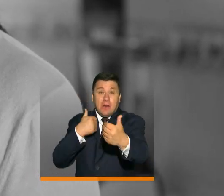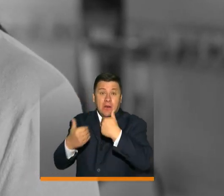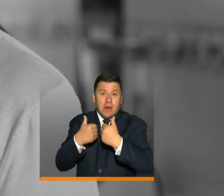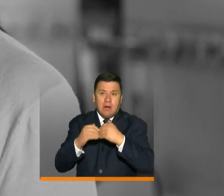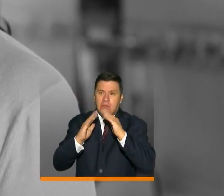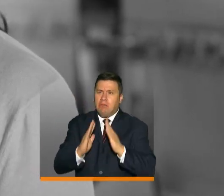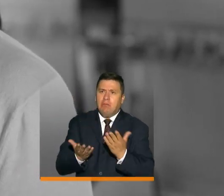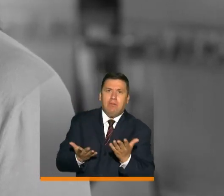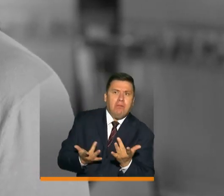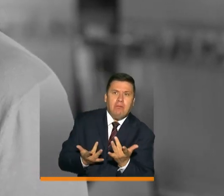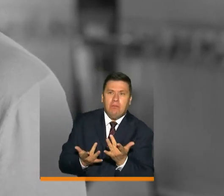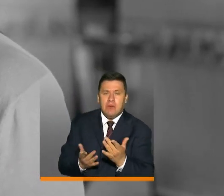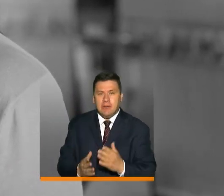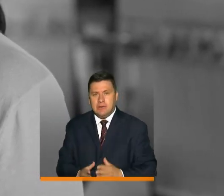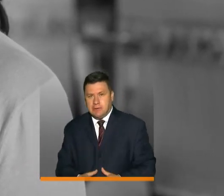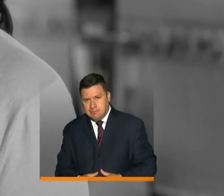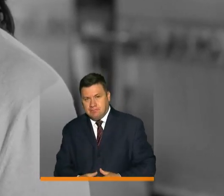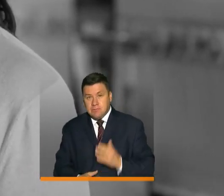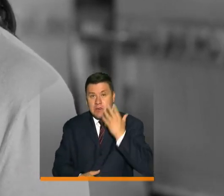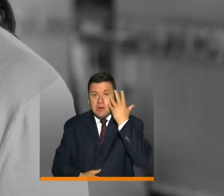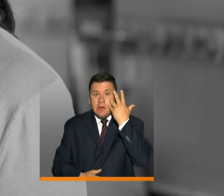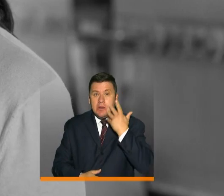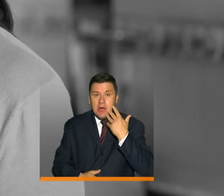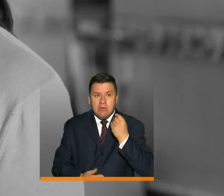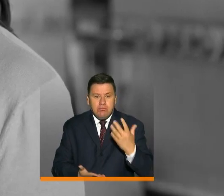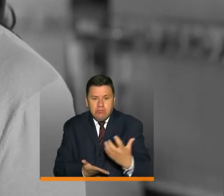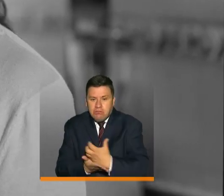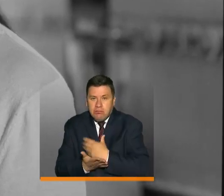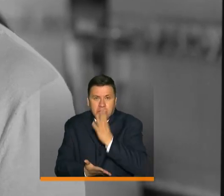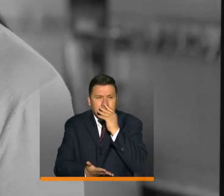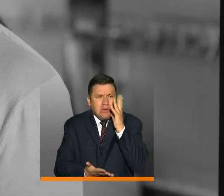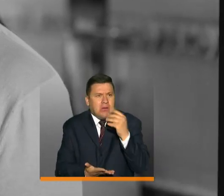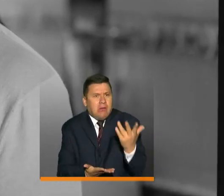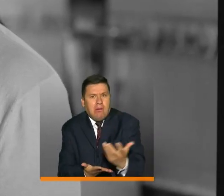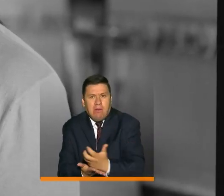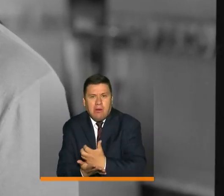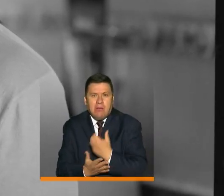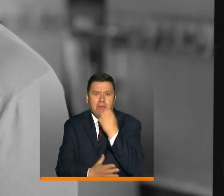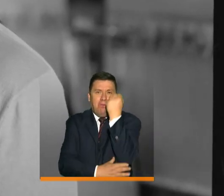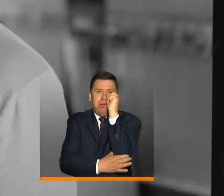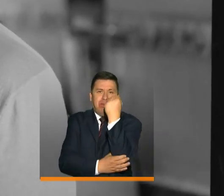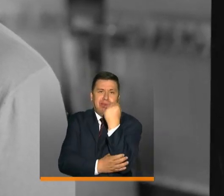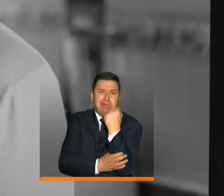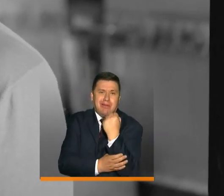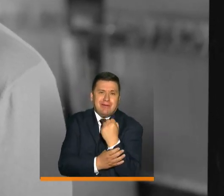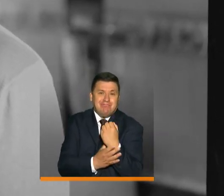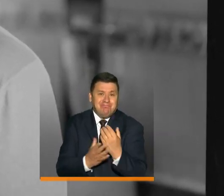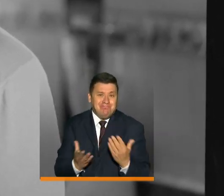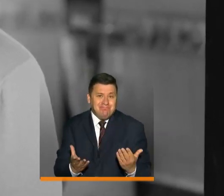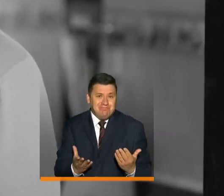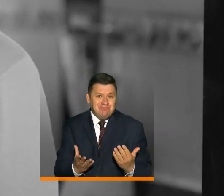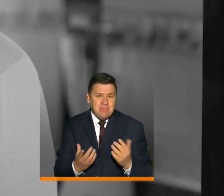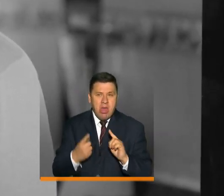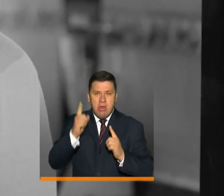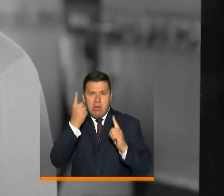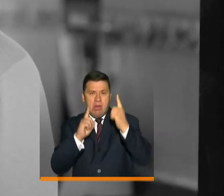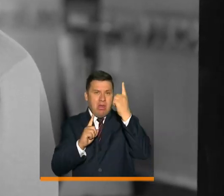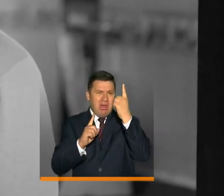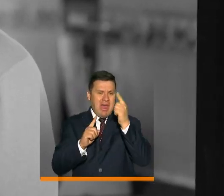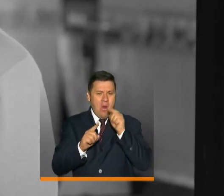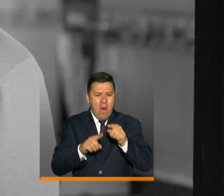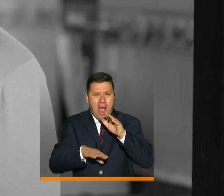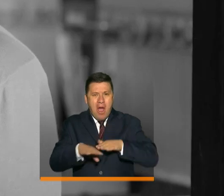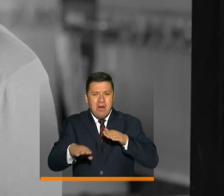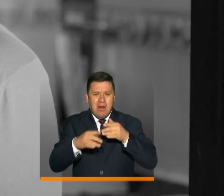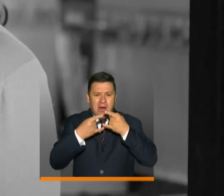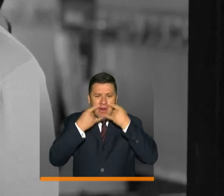ir. Había días que no bajaba bandera. Quebré. Mis excusas para no usar el